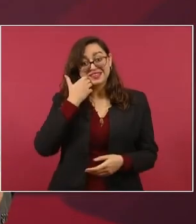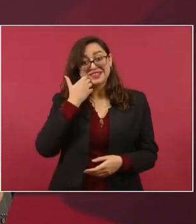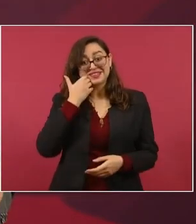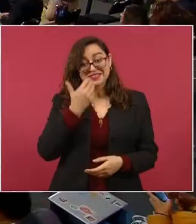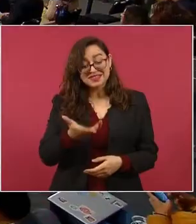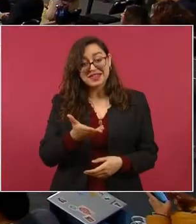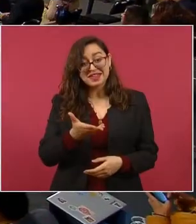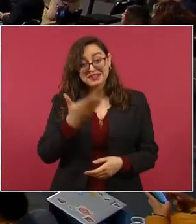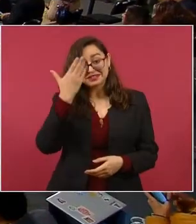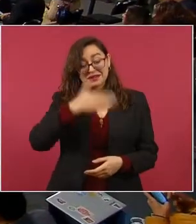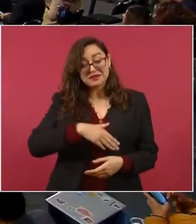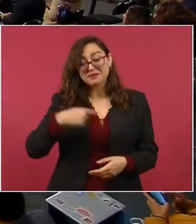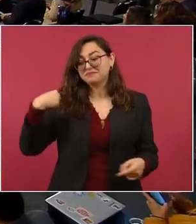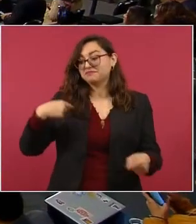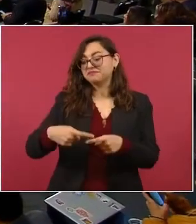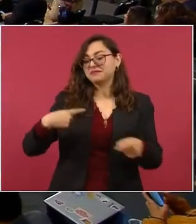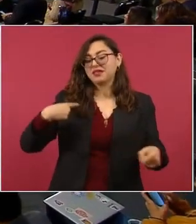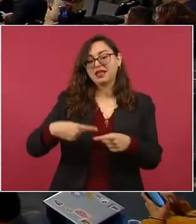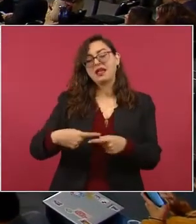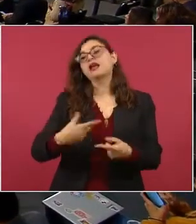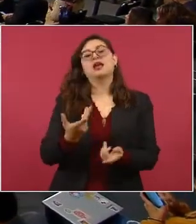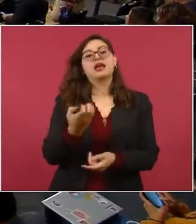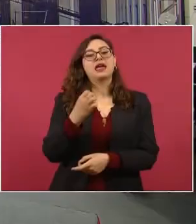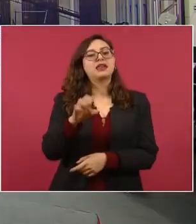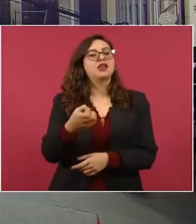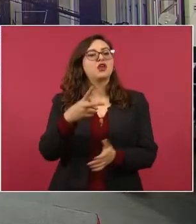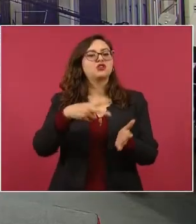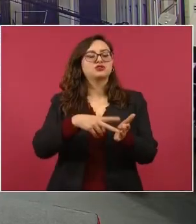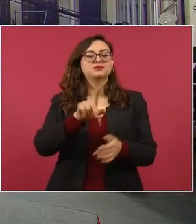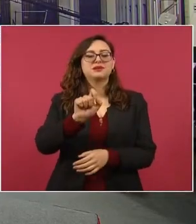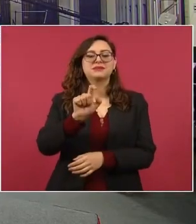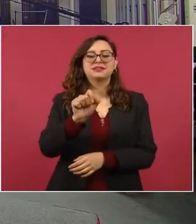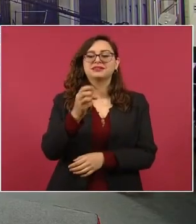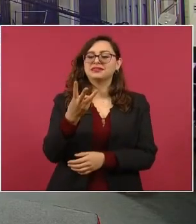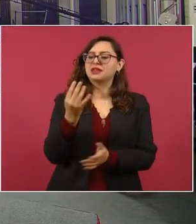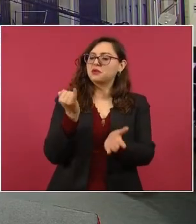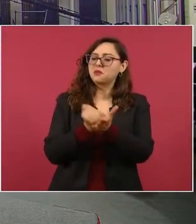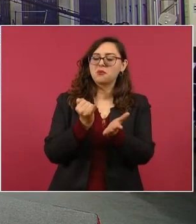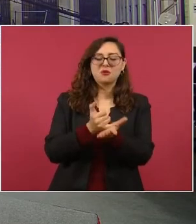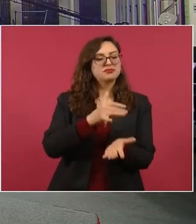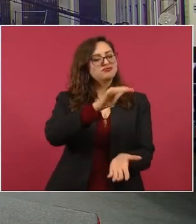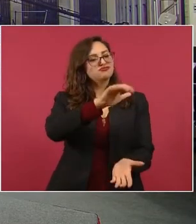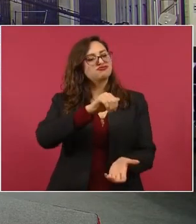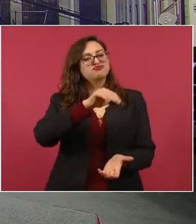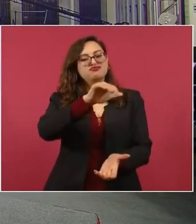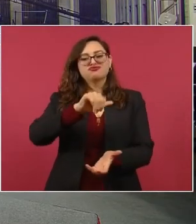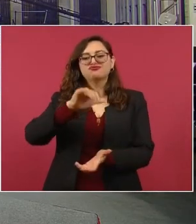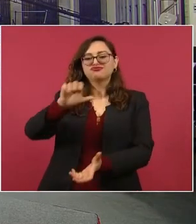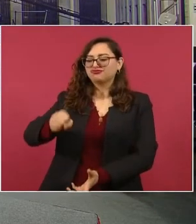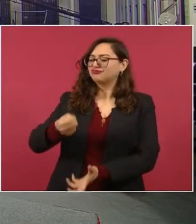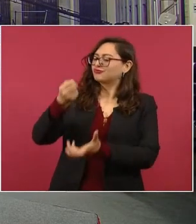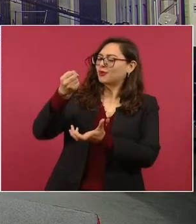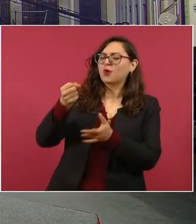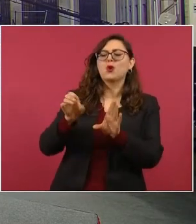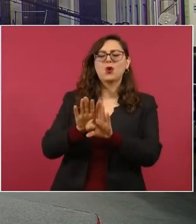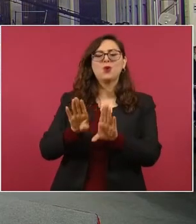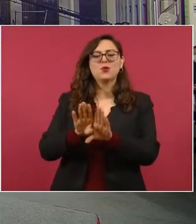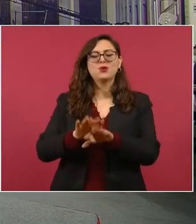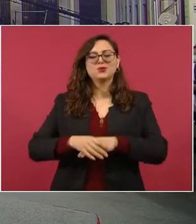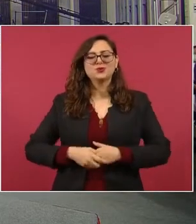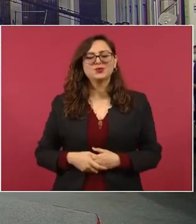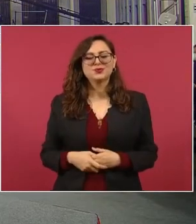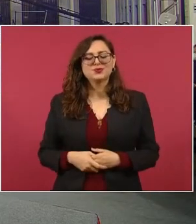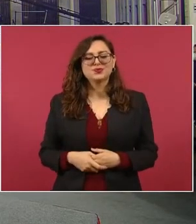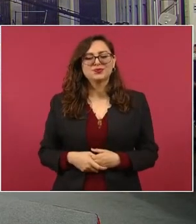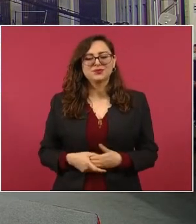de los primeros días de este año, de cómo vamos. A ver si la tenemos. Que les mande